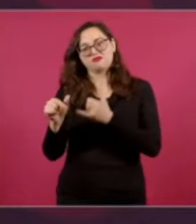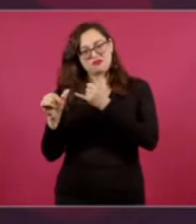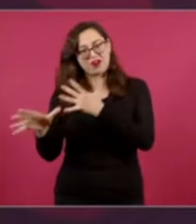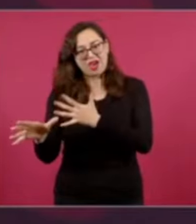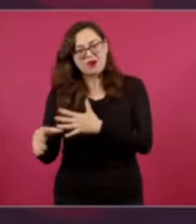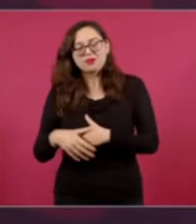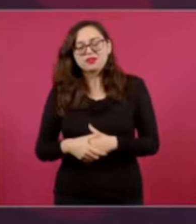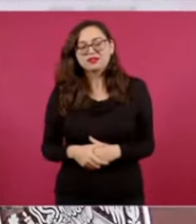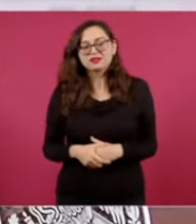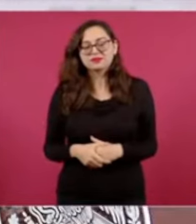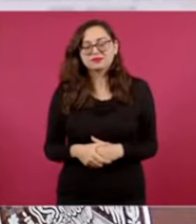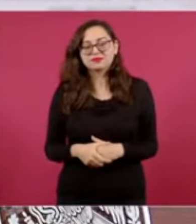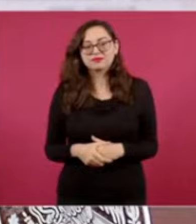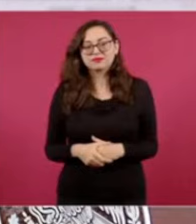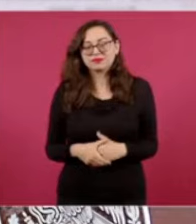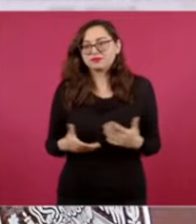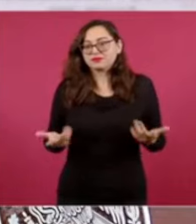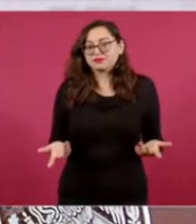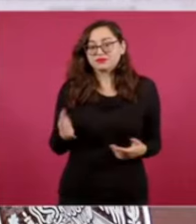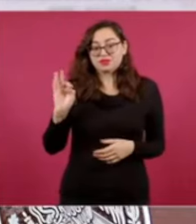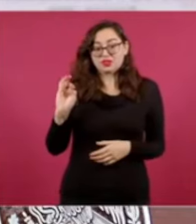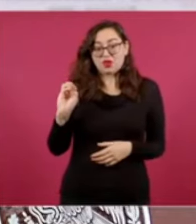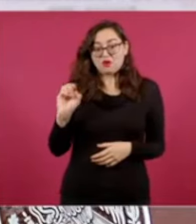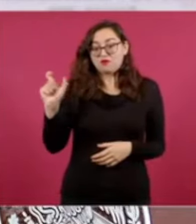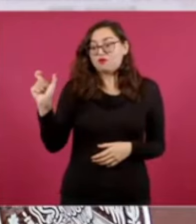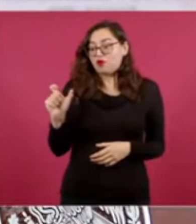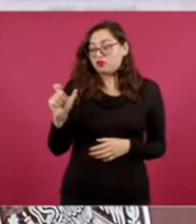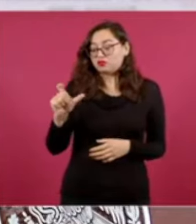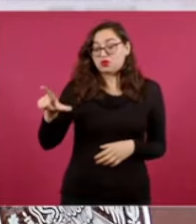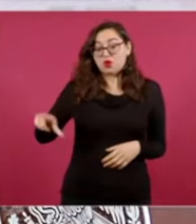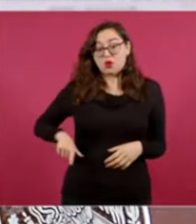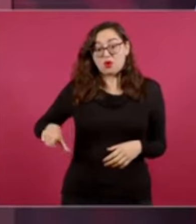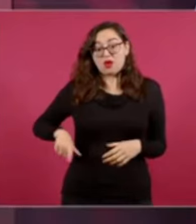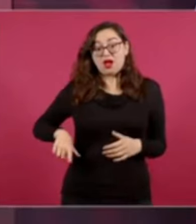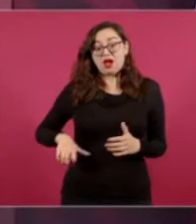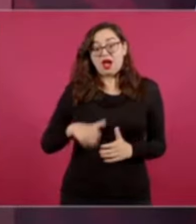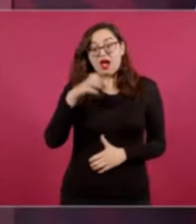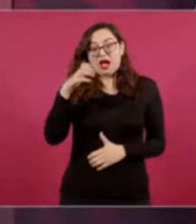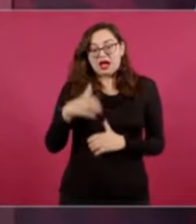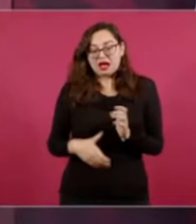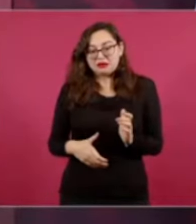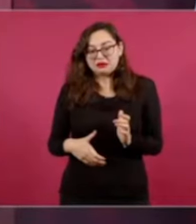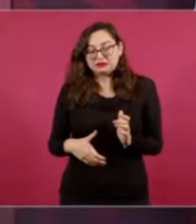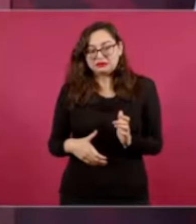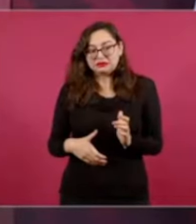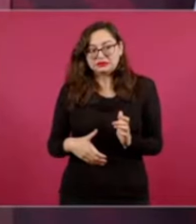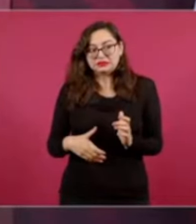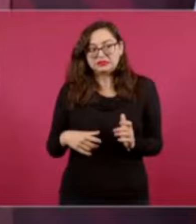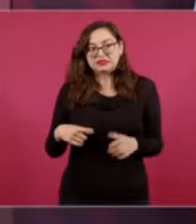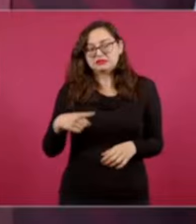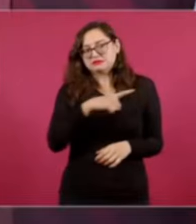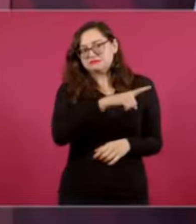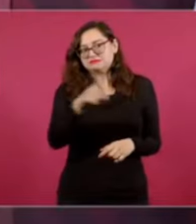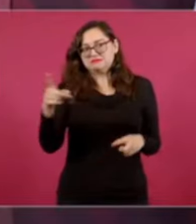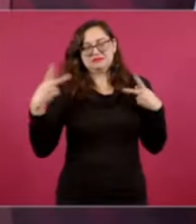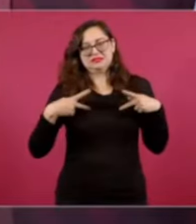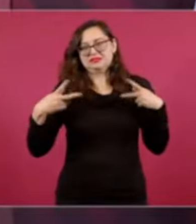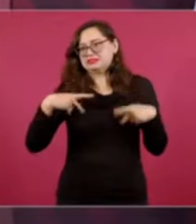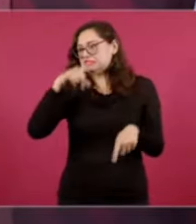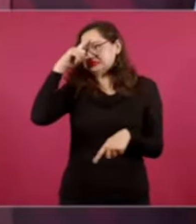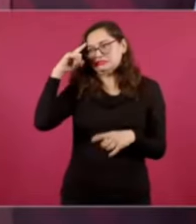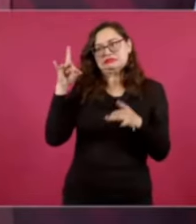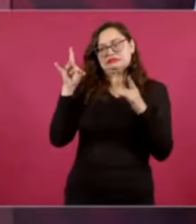que termina su gobierno y tienen que hacer un fraude para imponer a